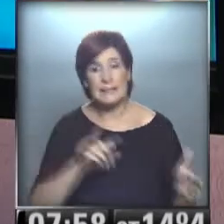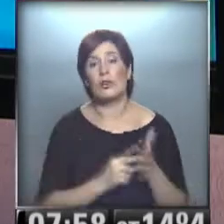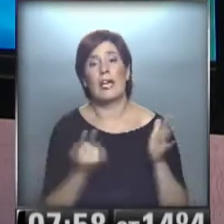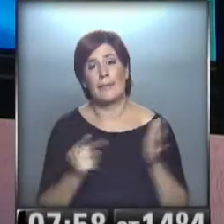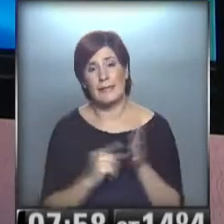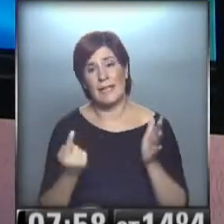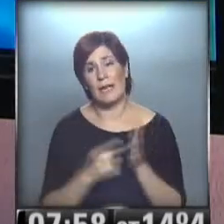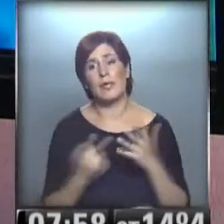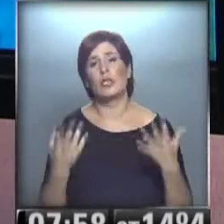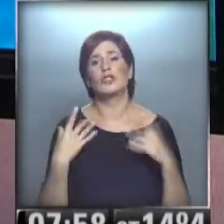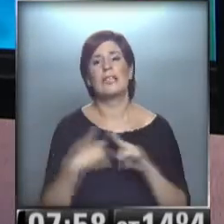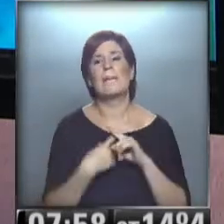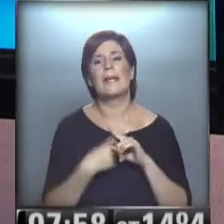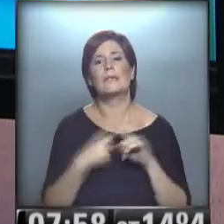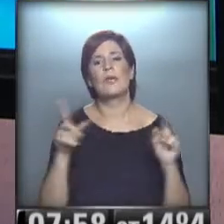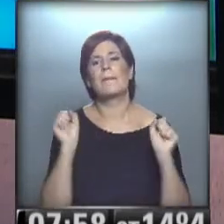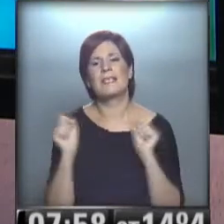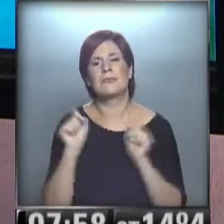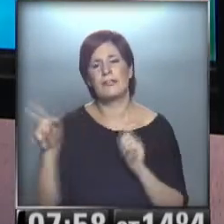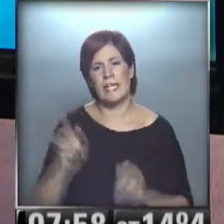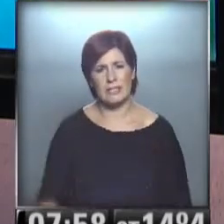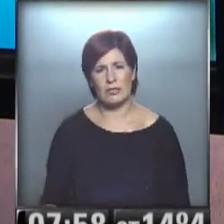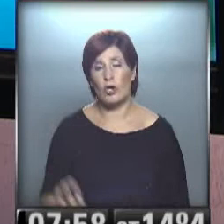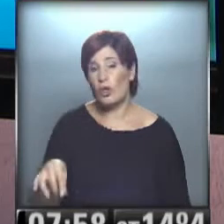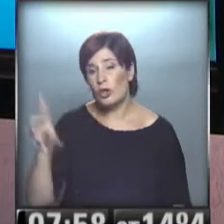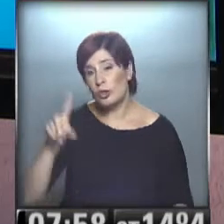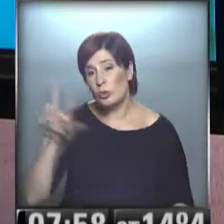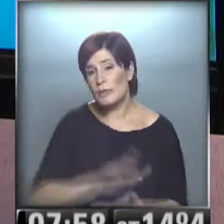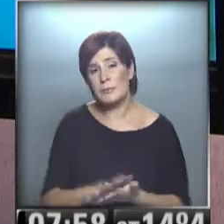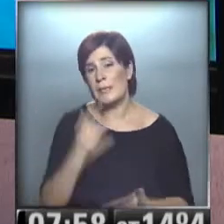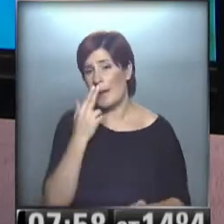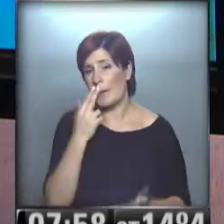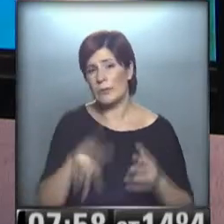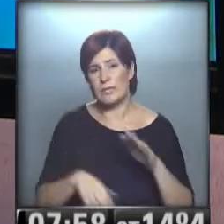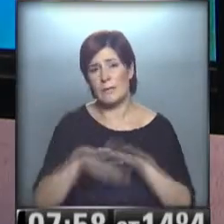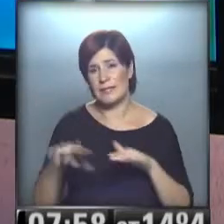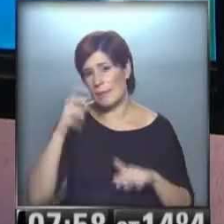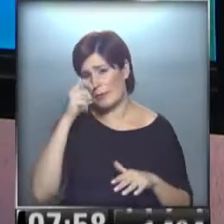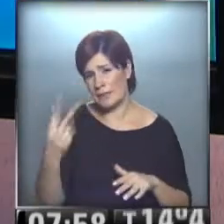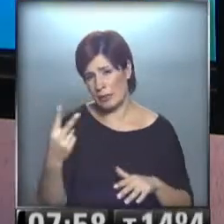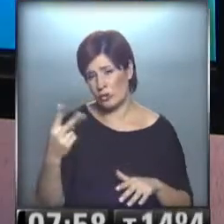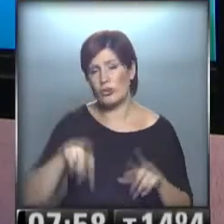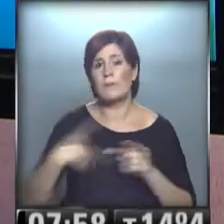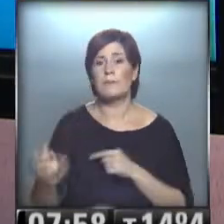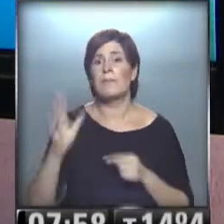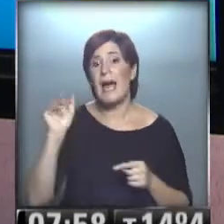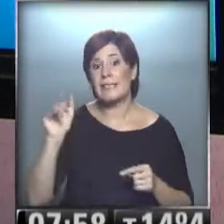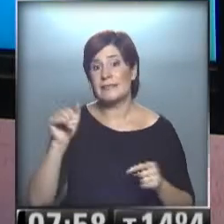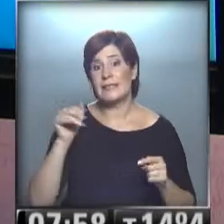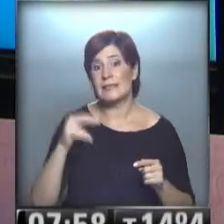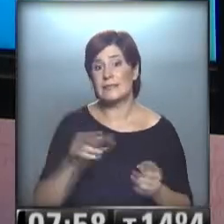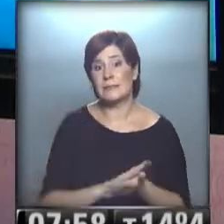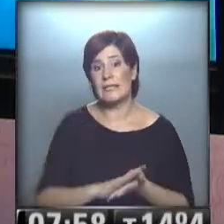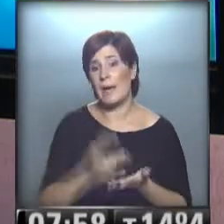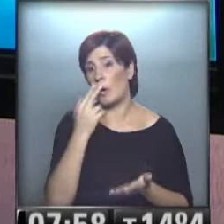las temperaturas, Cari. Está más frío en la costa. Para hoy lunes mínima 11, máxima 22, muchísimo sol. Lo mismo el martes, donde la mínima